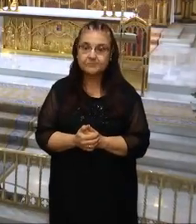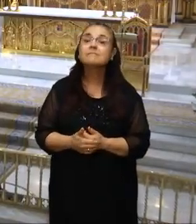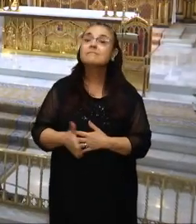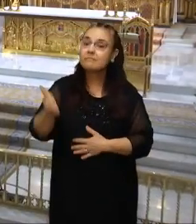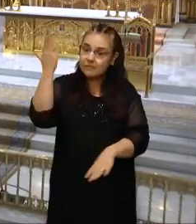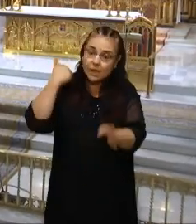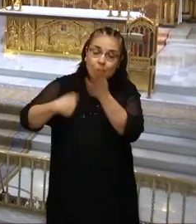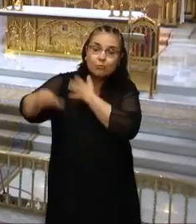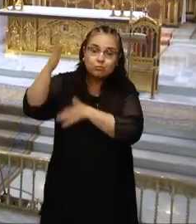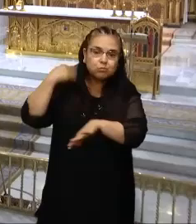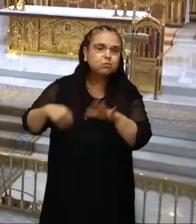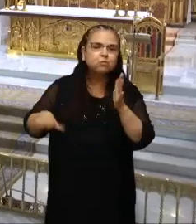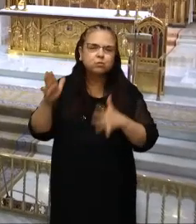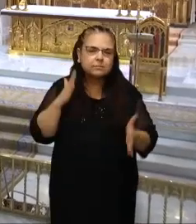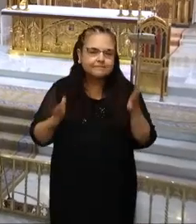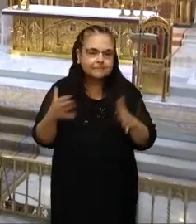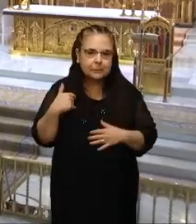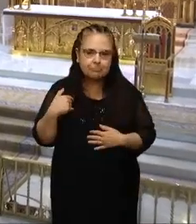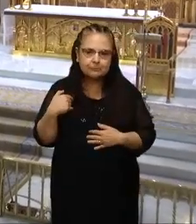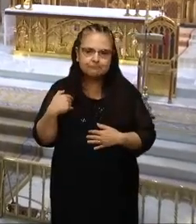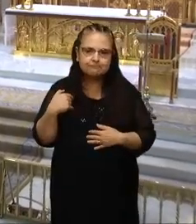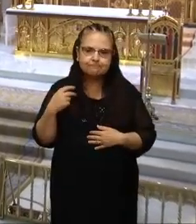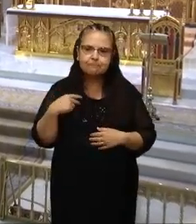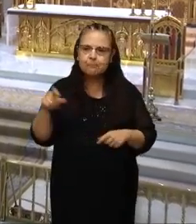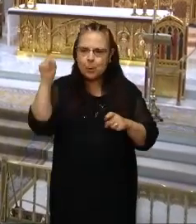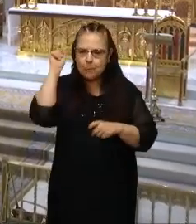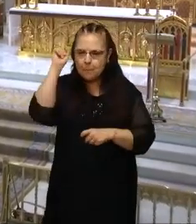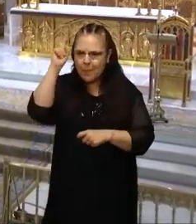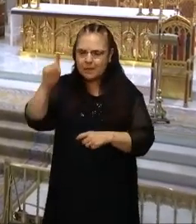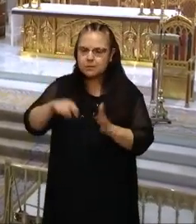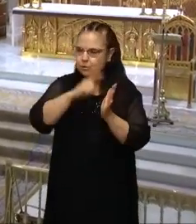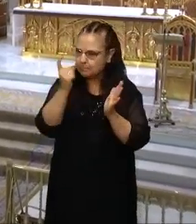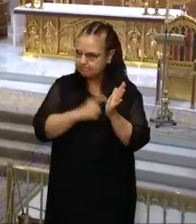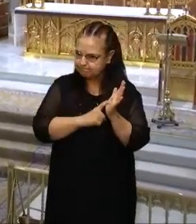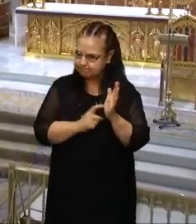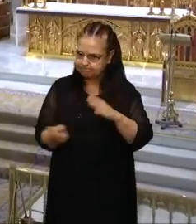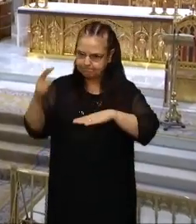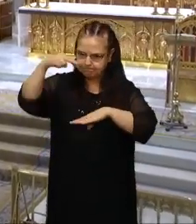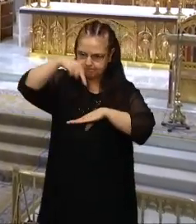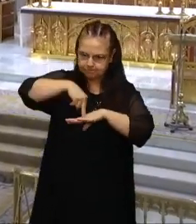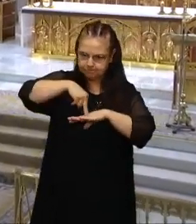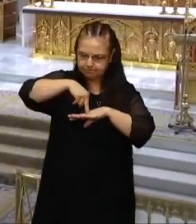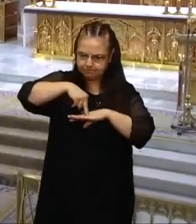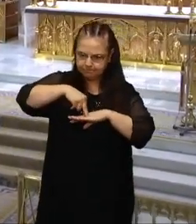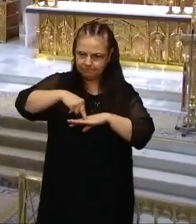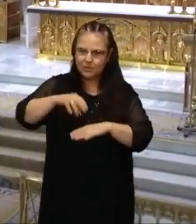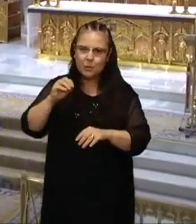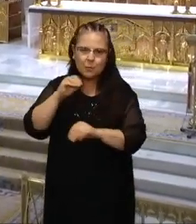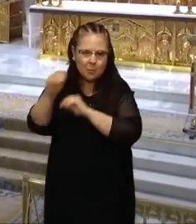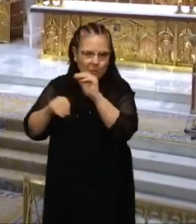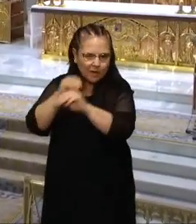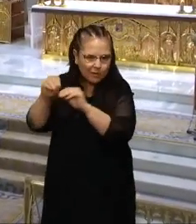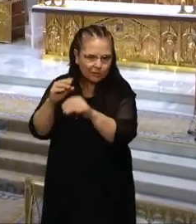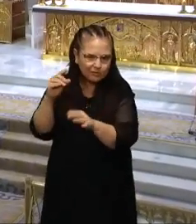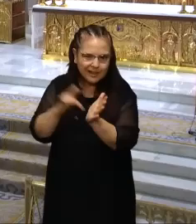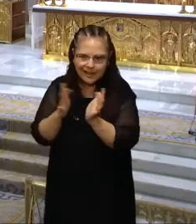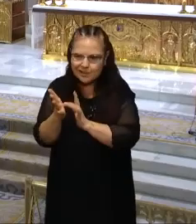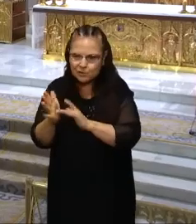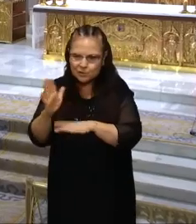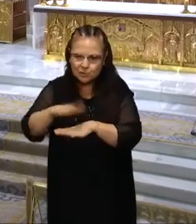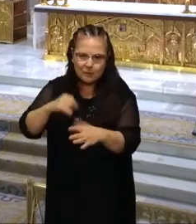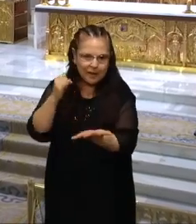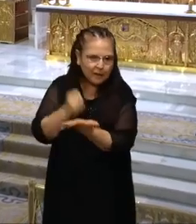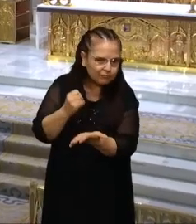En aquel tiempo, se levantó un maestro de la ley y preguntó a Jesús para ponerlo a prueba.